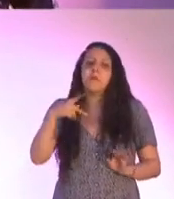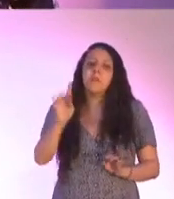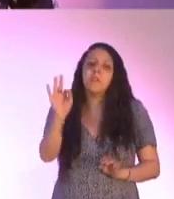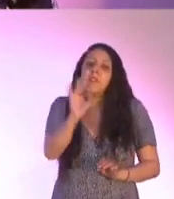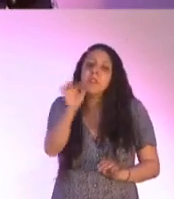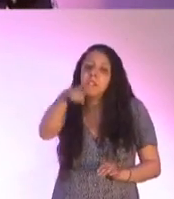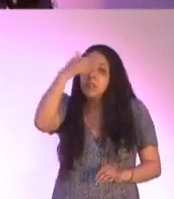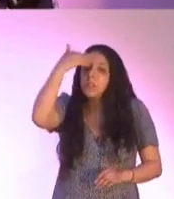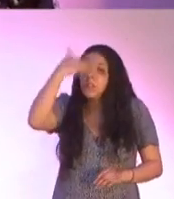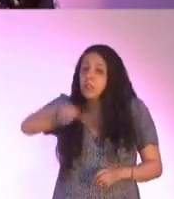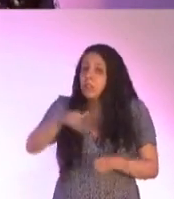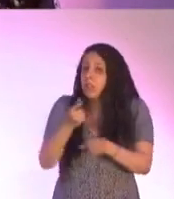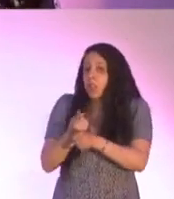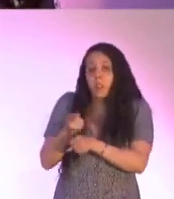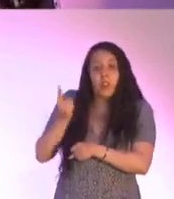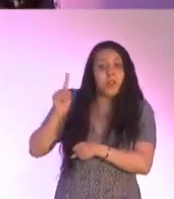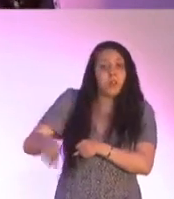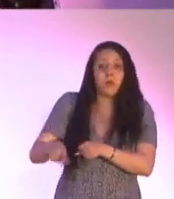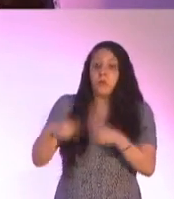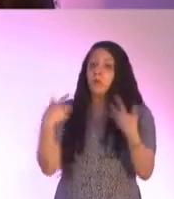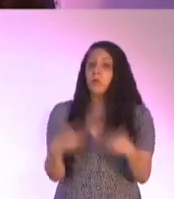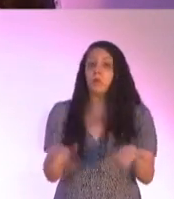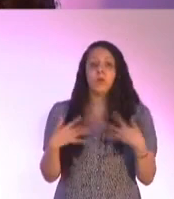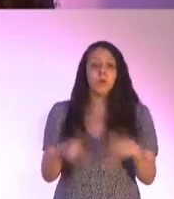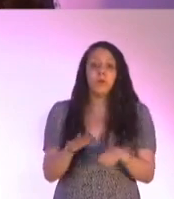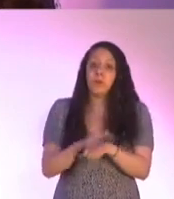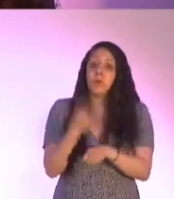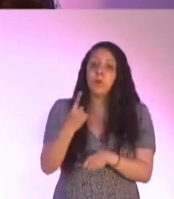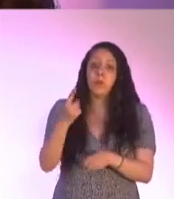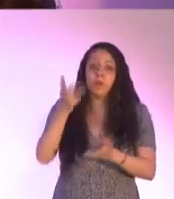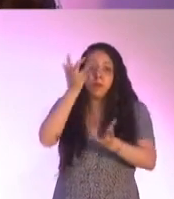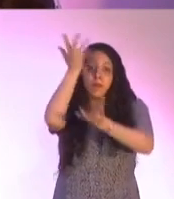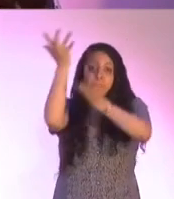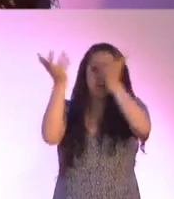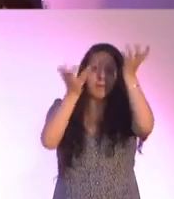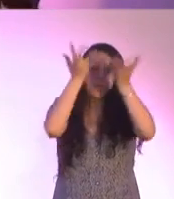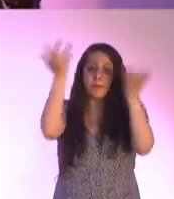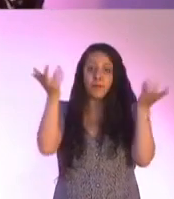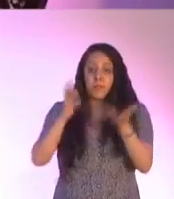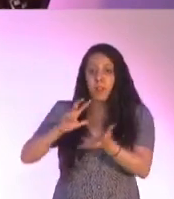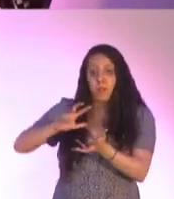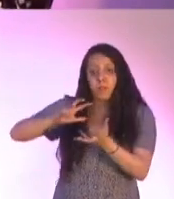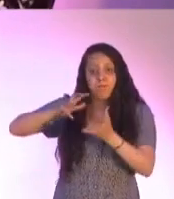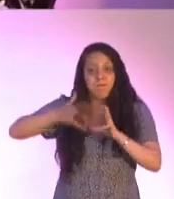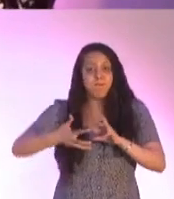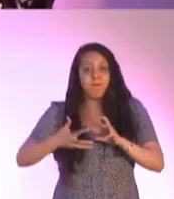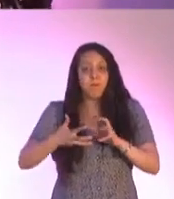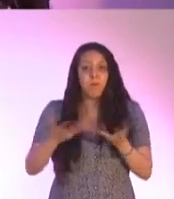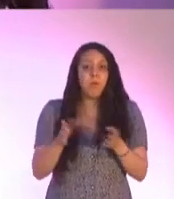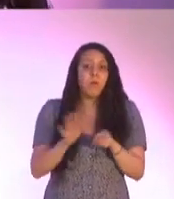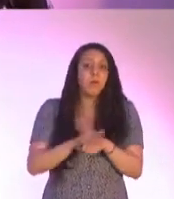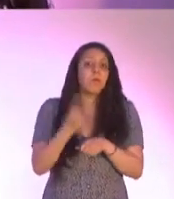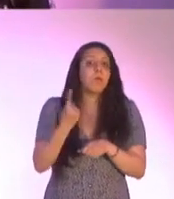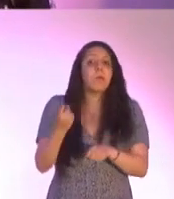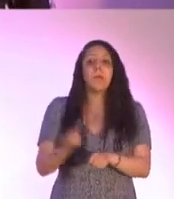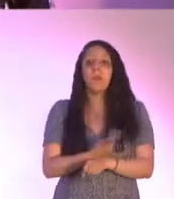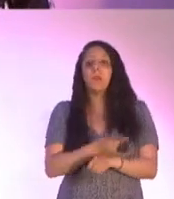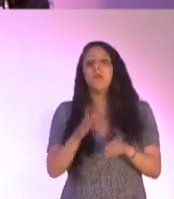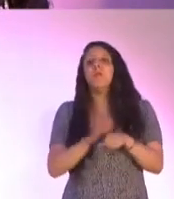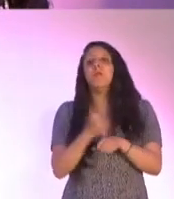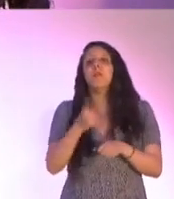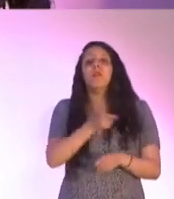no entonces mejor hay que estarlos leyendo como obras de consulta porque va a suceder entonces mejor es que hay que prepararnos y leer